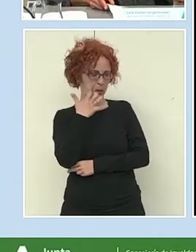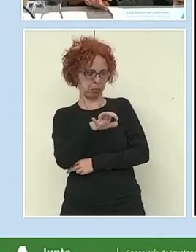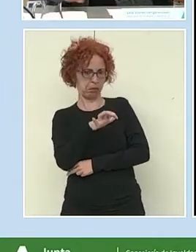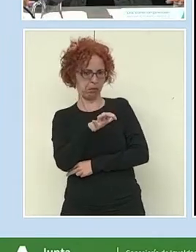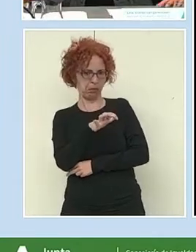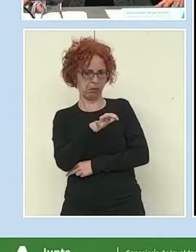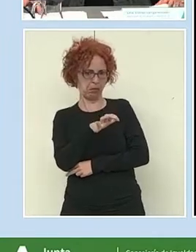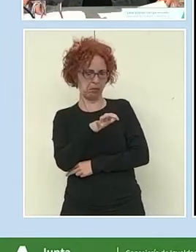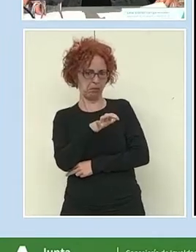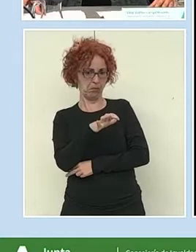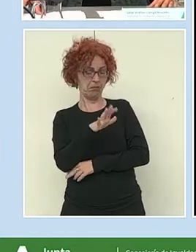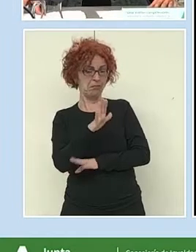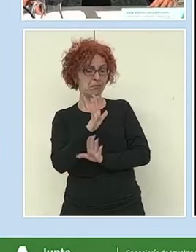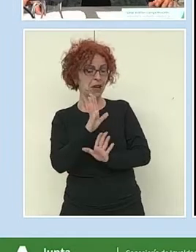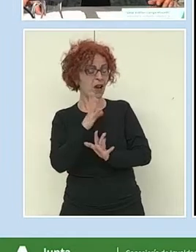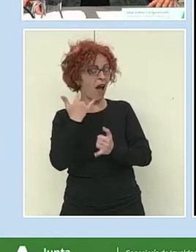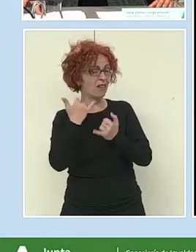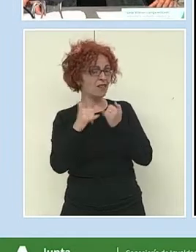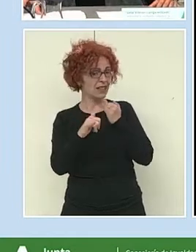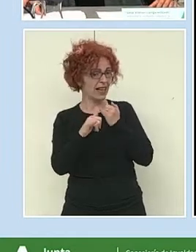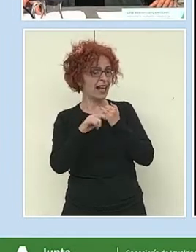de nuestra cotidianidad, ¿no?